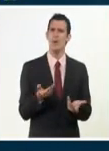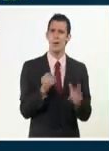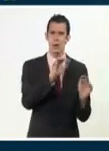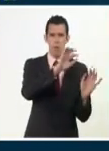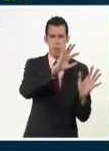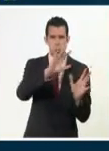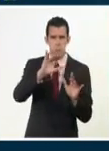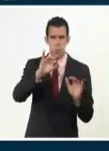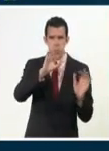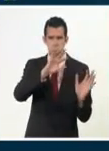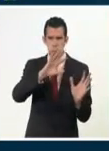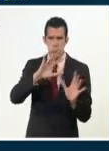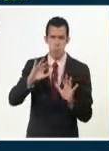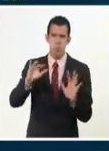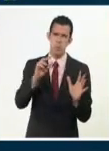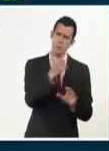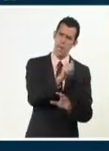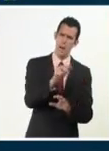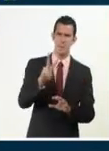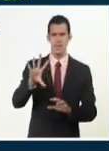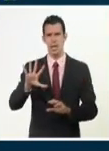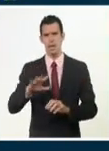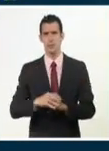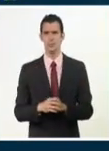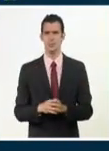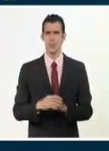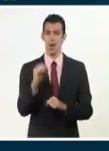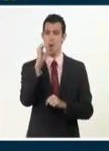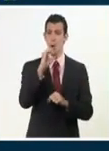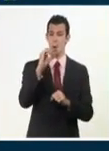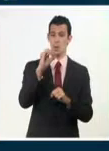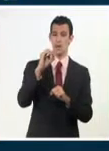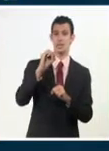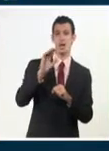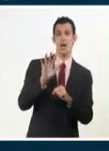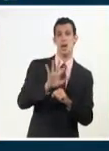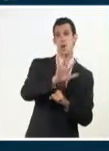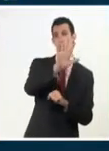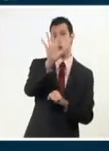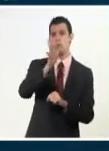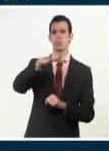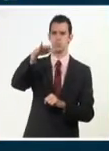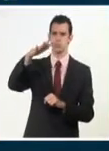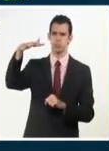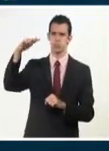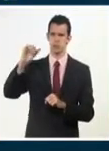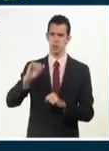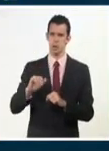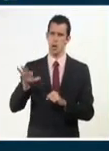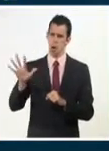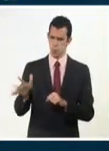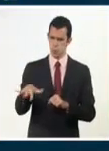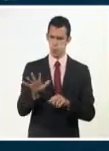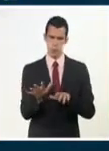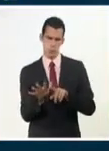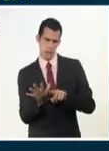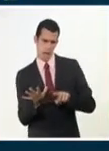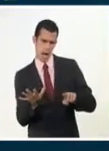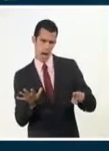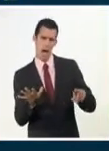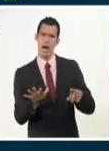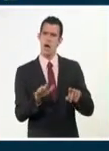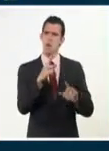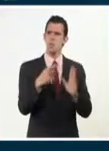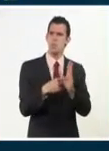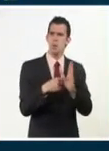hora. Habrá marejadas en la costa norte de la región oriental, oleaje desde Punta de Maicí hasta Cabo Cruz y poco oleaje en el resto de las costas, excepto